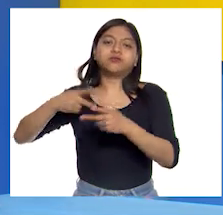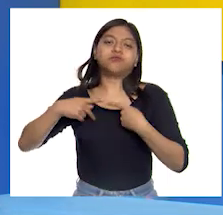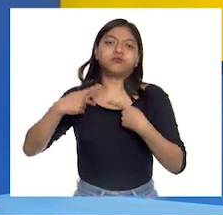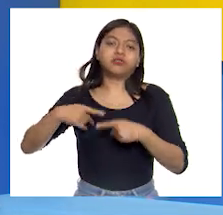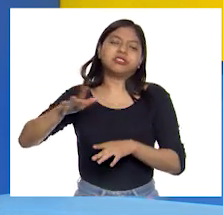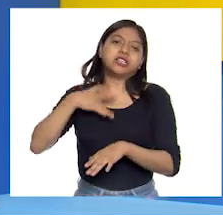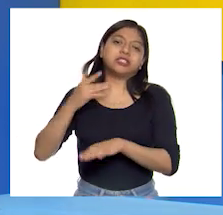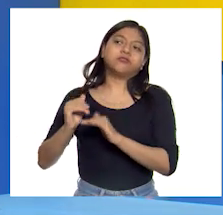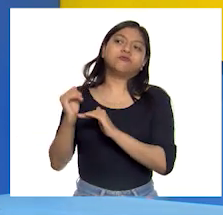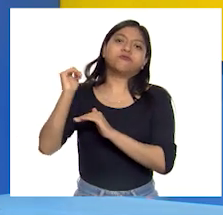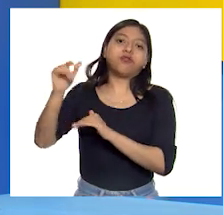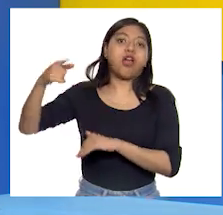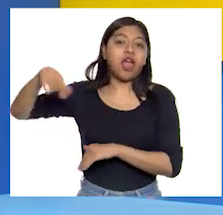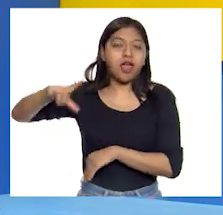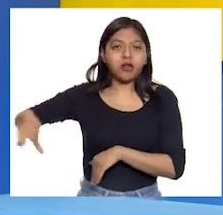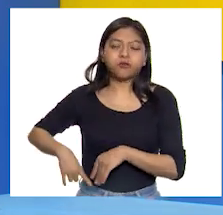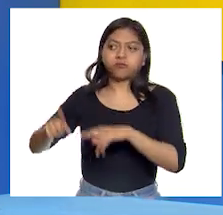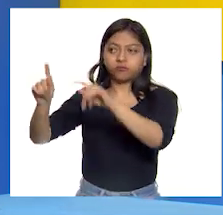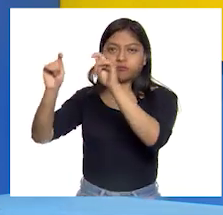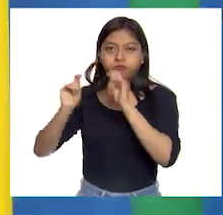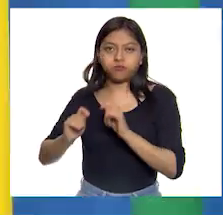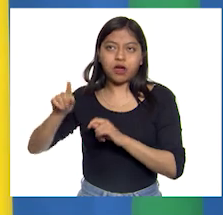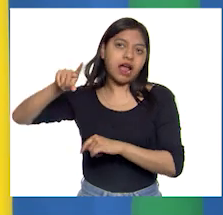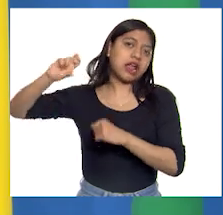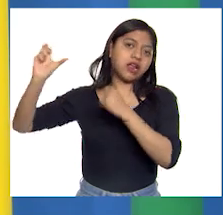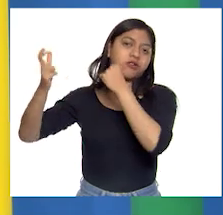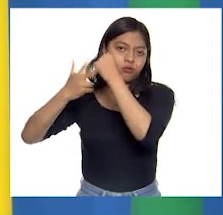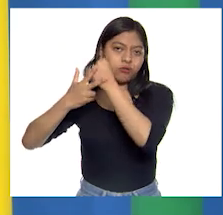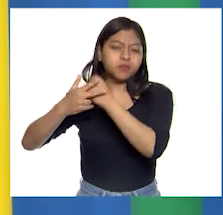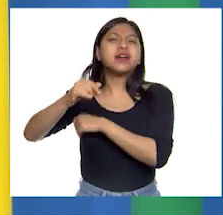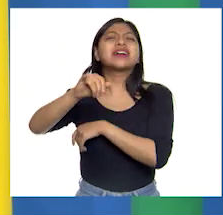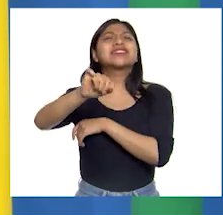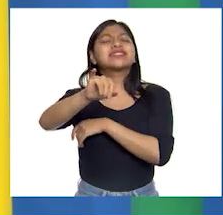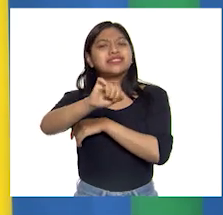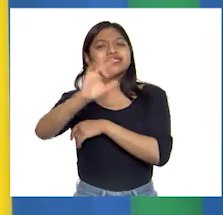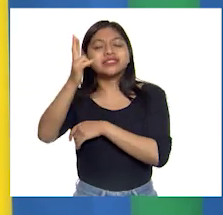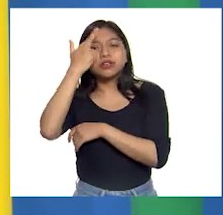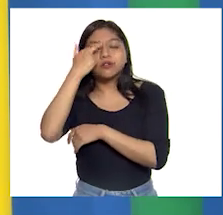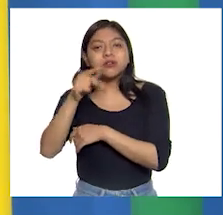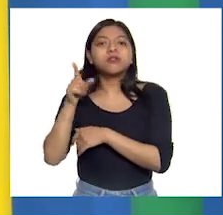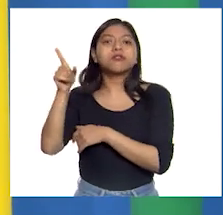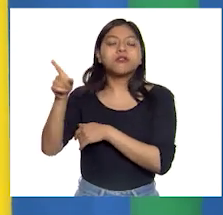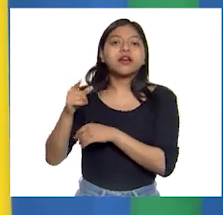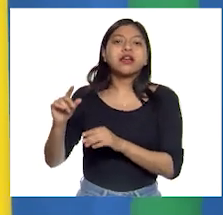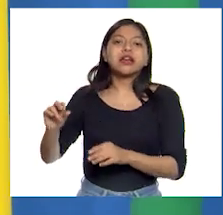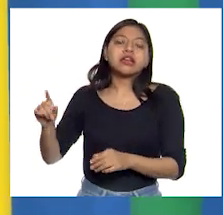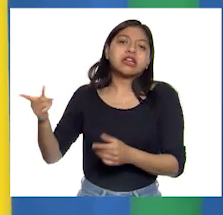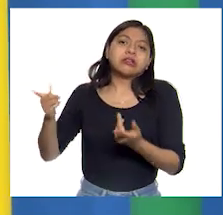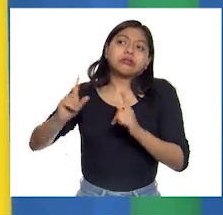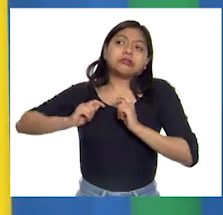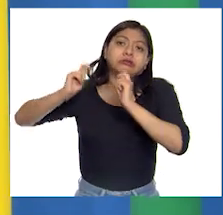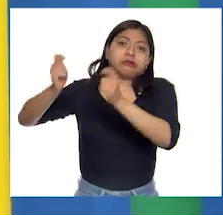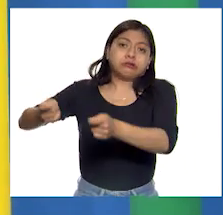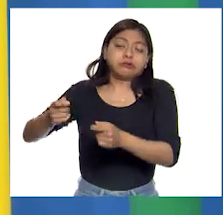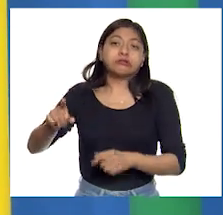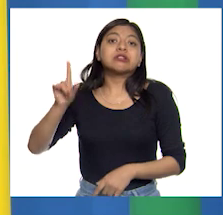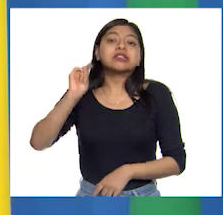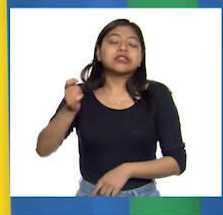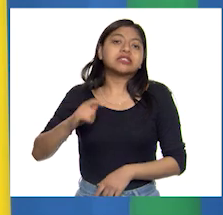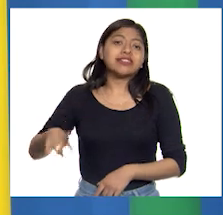llegaron al poder en algunos países de Europa? Sí. Recuerdo que dijimos que llegaron al poder por diversos factores, como la